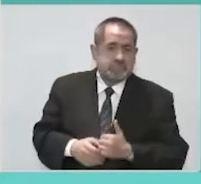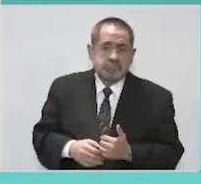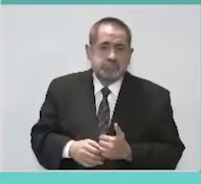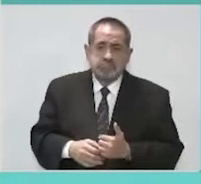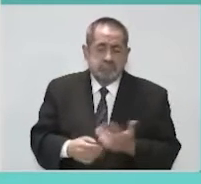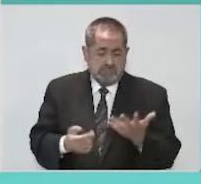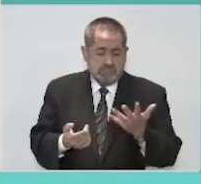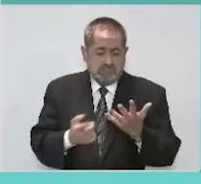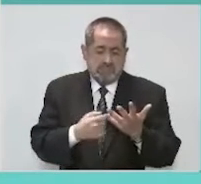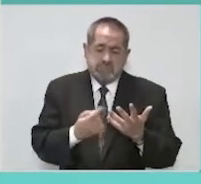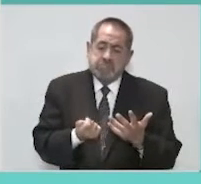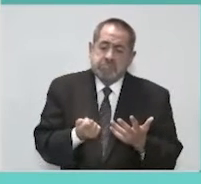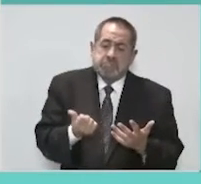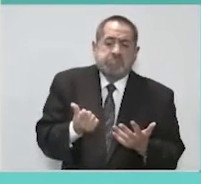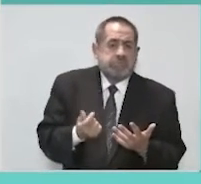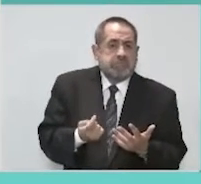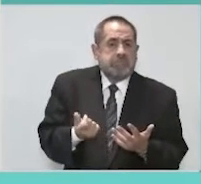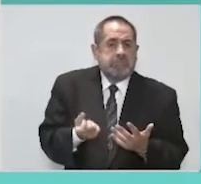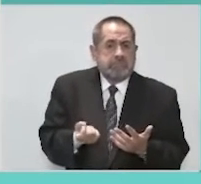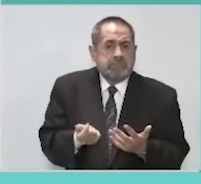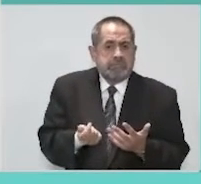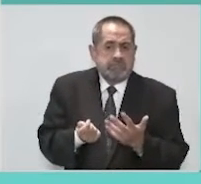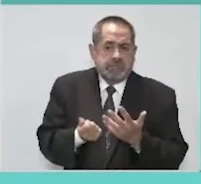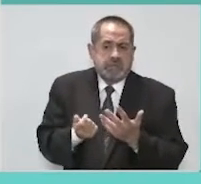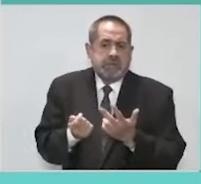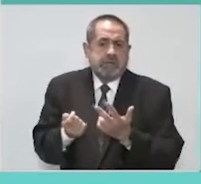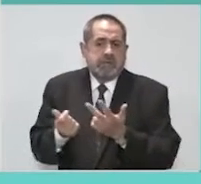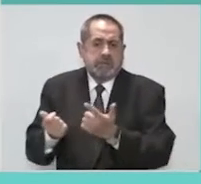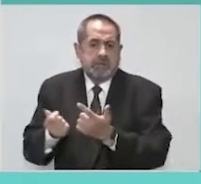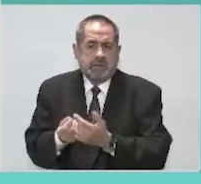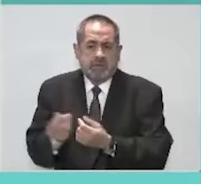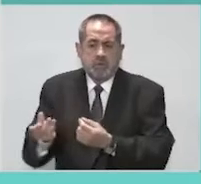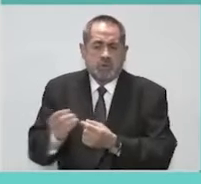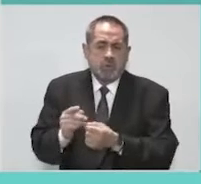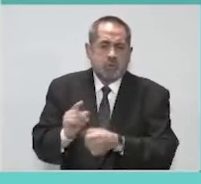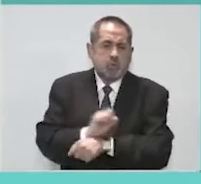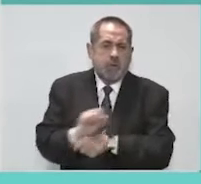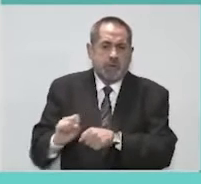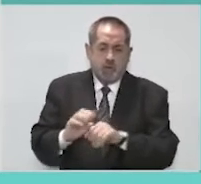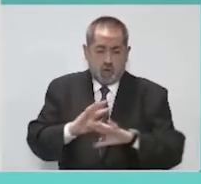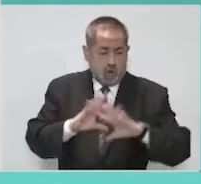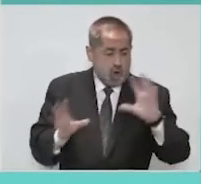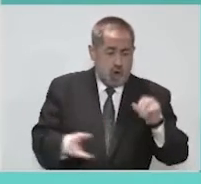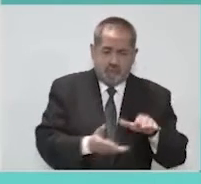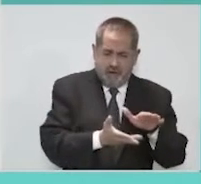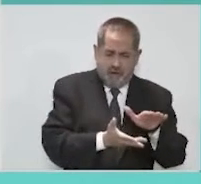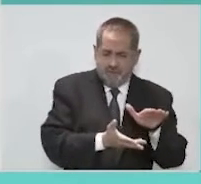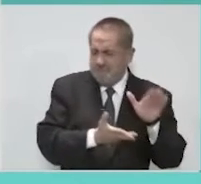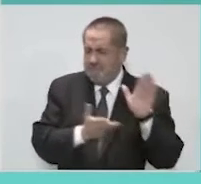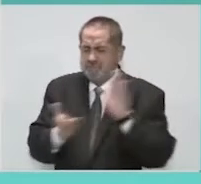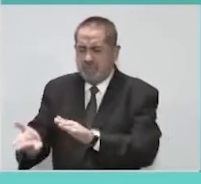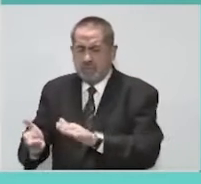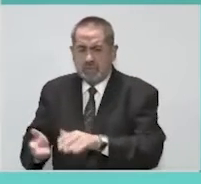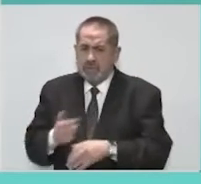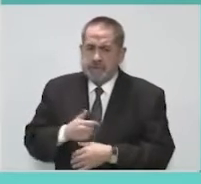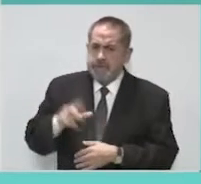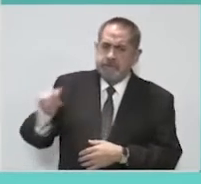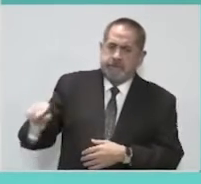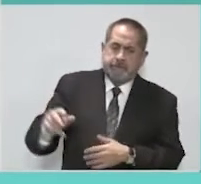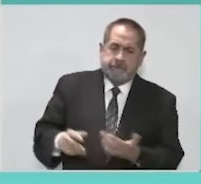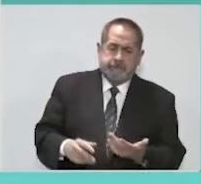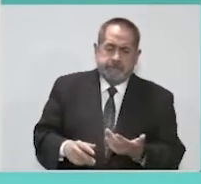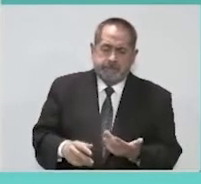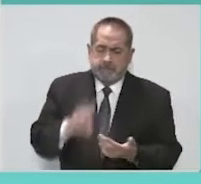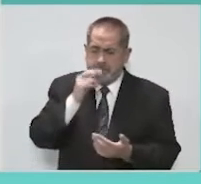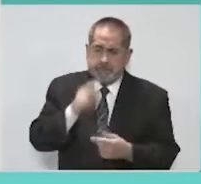una pequeña parte muy desmenuzada muy aleatoria pero el corazón del asunto que